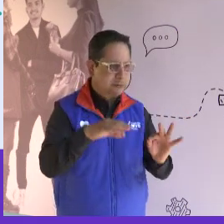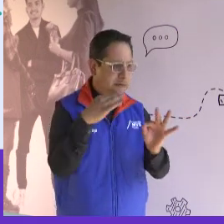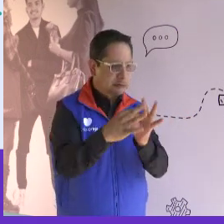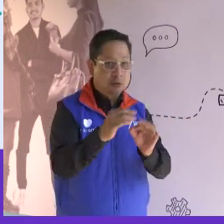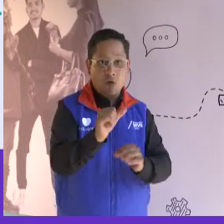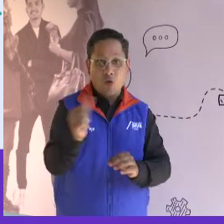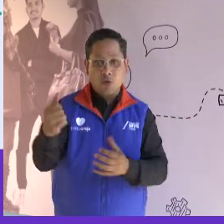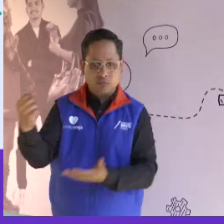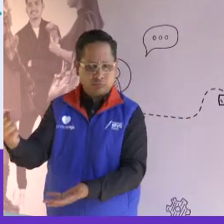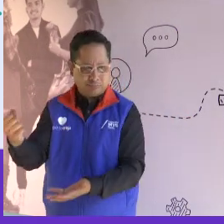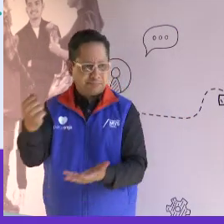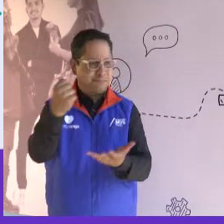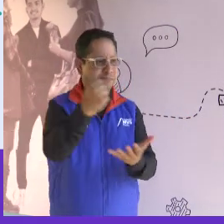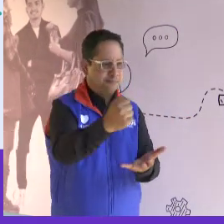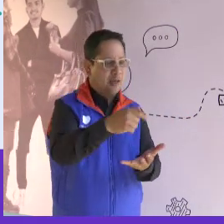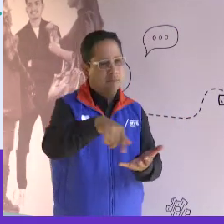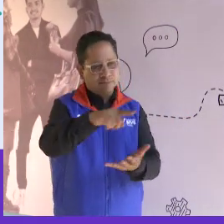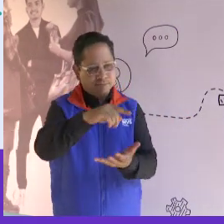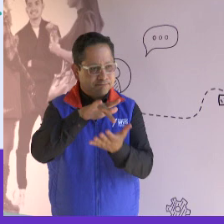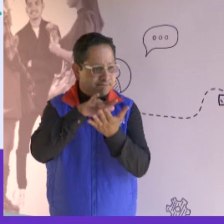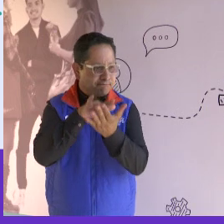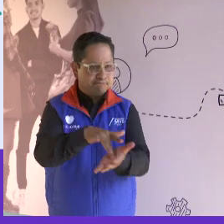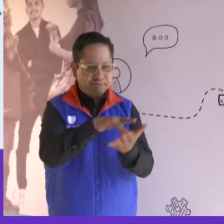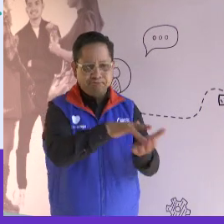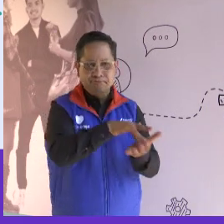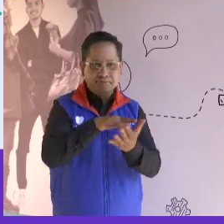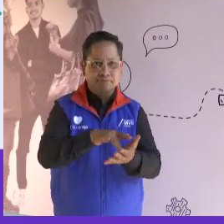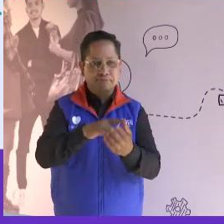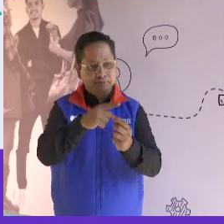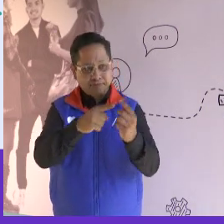para que haya un equipo que pueda atender esa necesidad, ¿no?